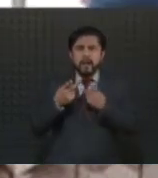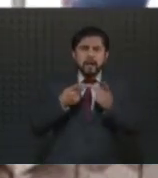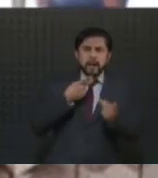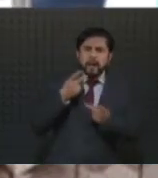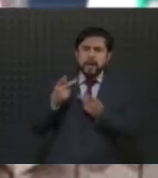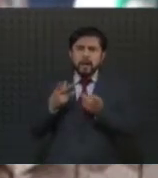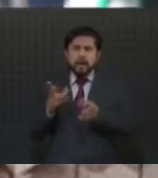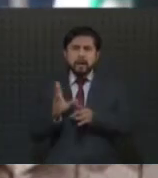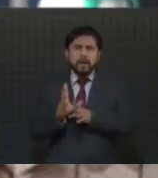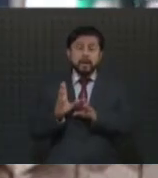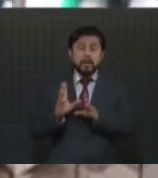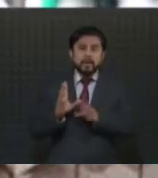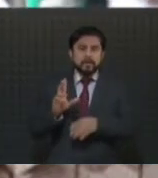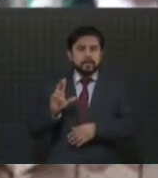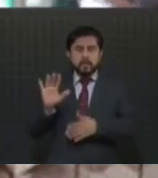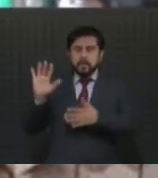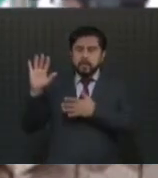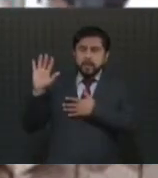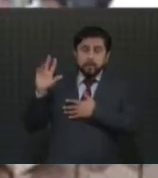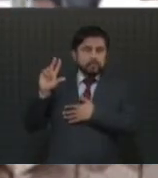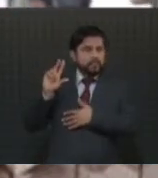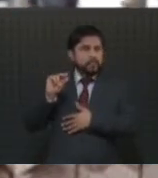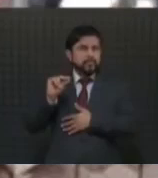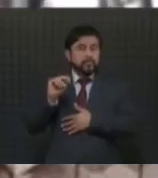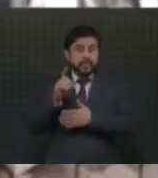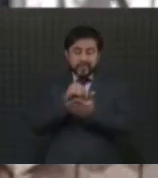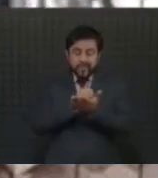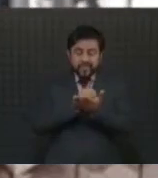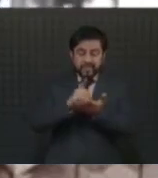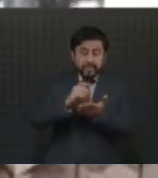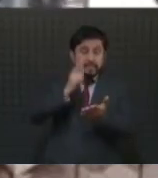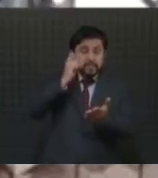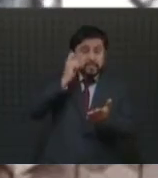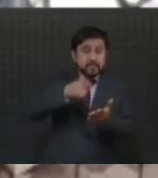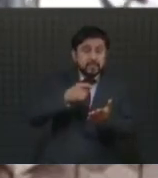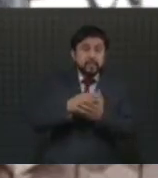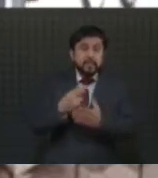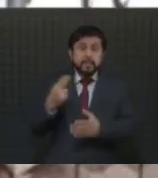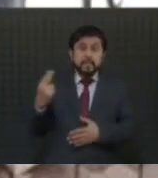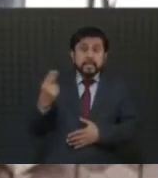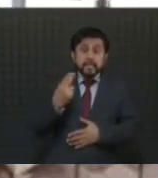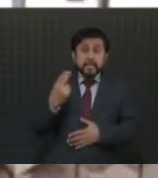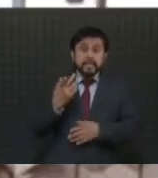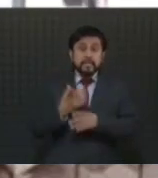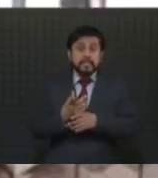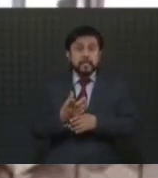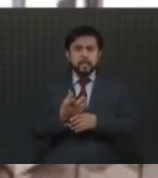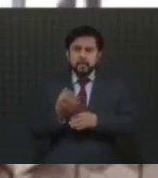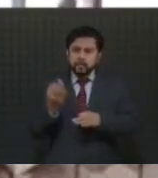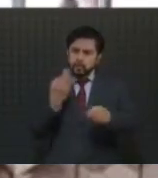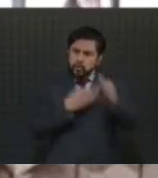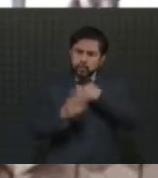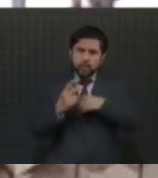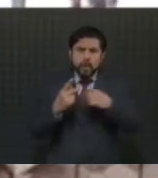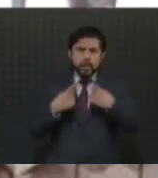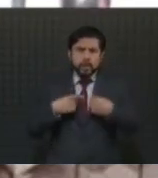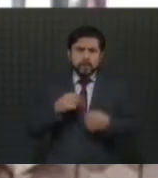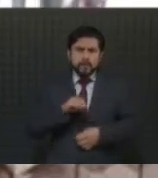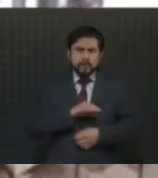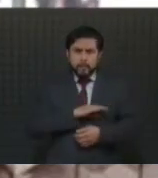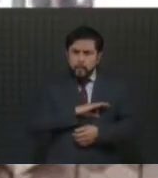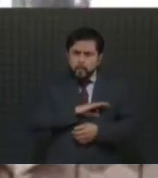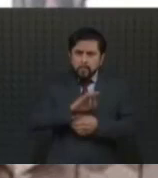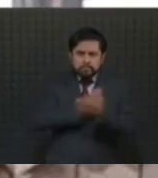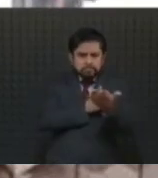aislados. Los derechos cobran vida cuando todas las personas pueden ejercerlos. Son